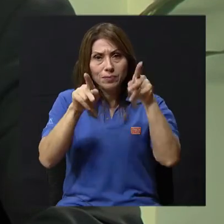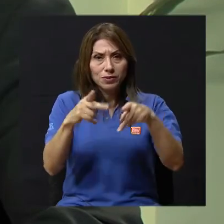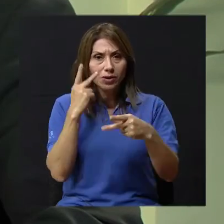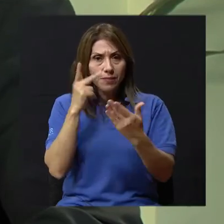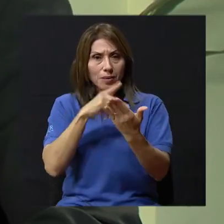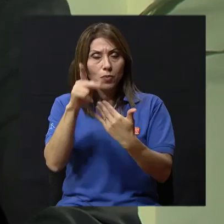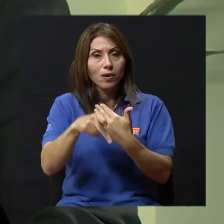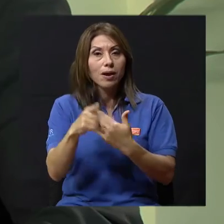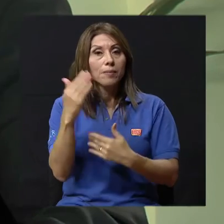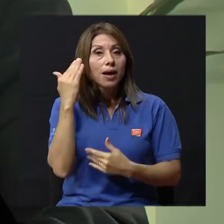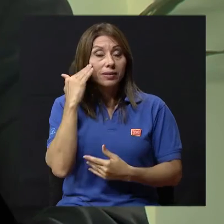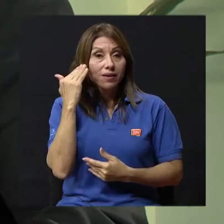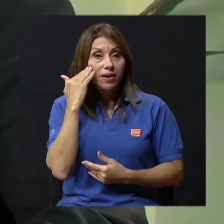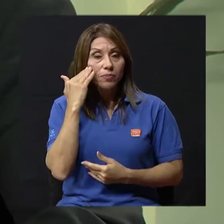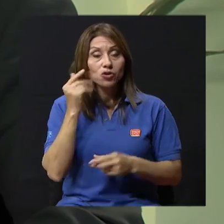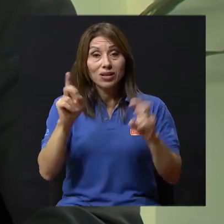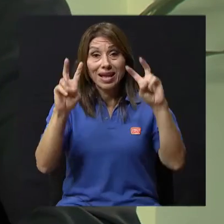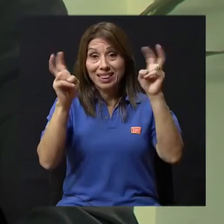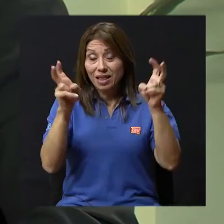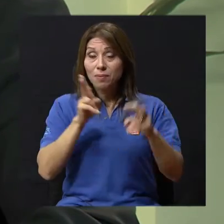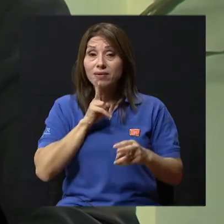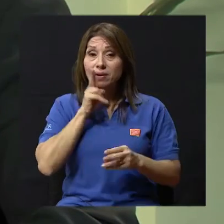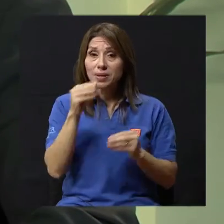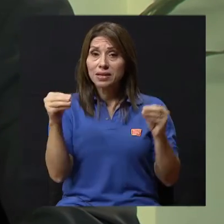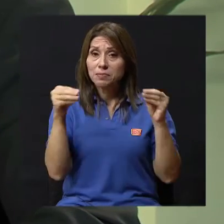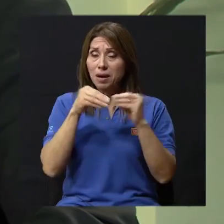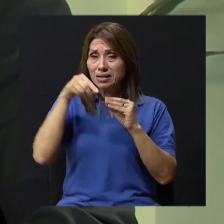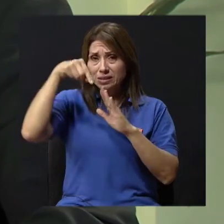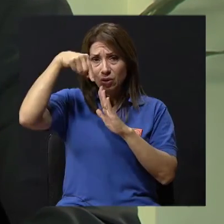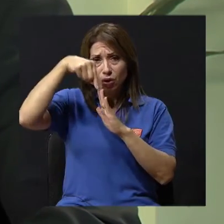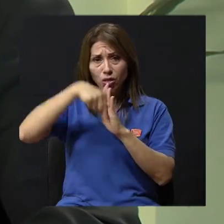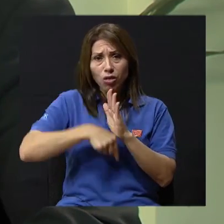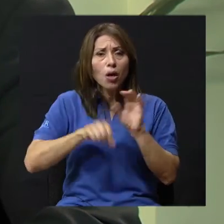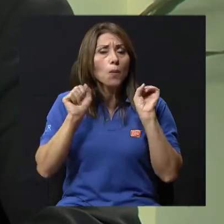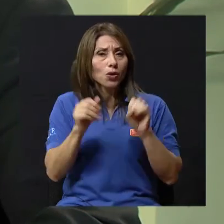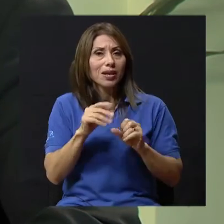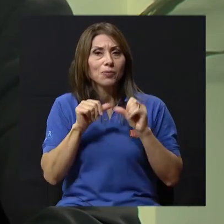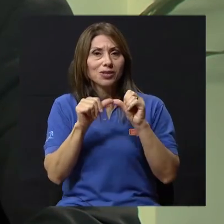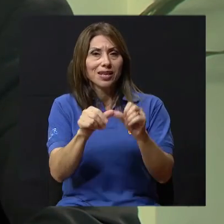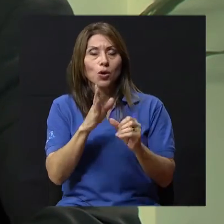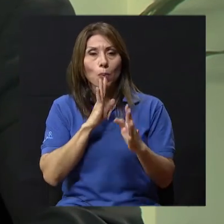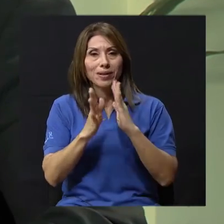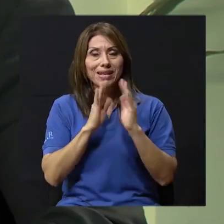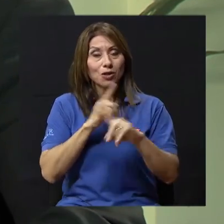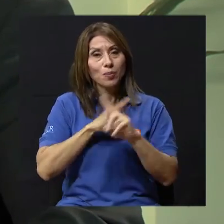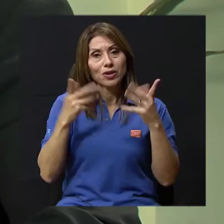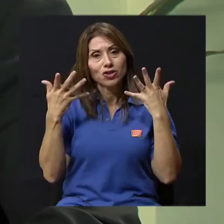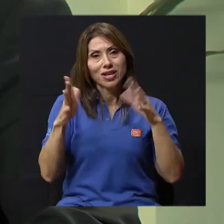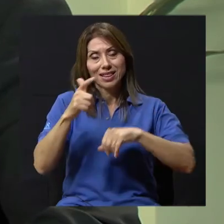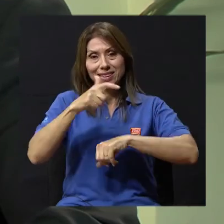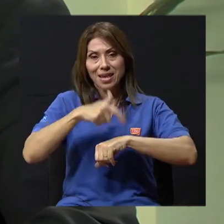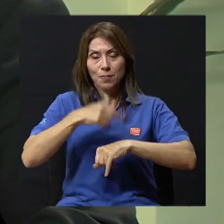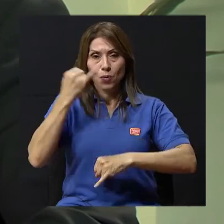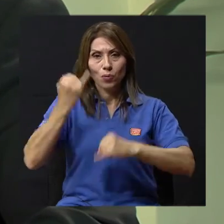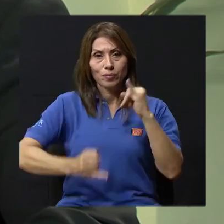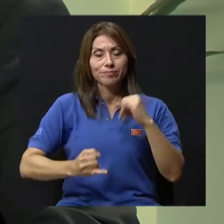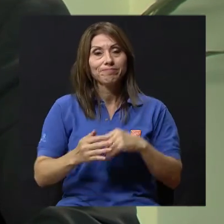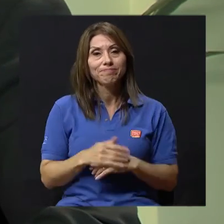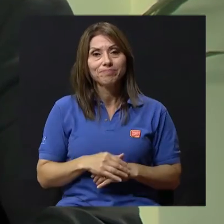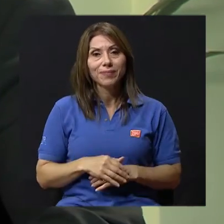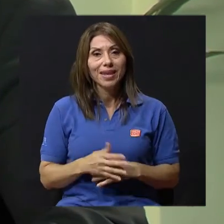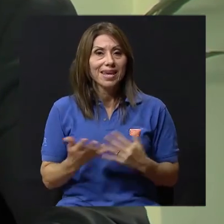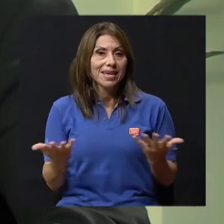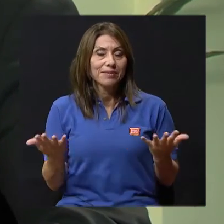los televidentes. Sabemos que pues el tema da para poder seguir conversando, pero ya el tiempo pues nos ha